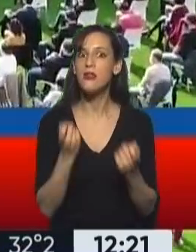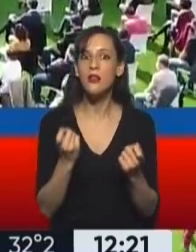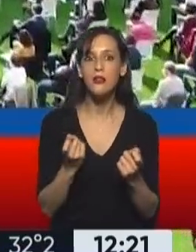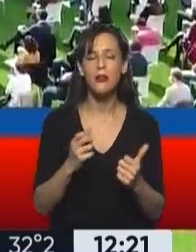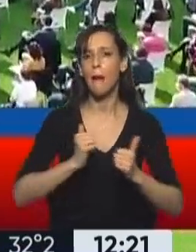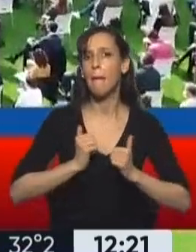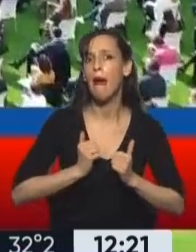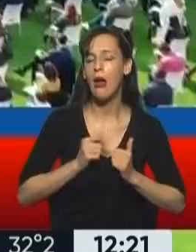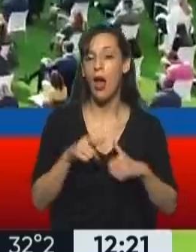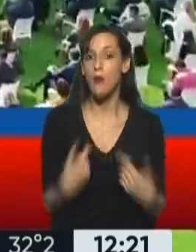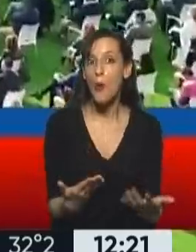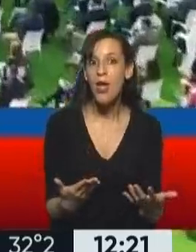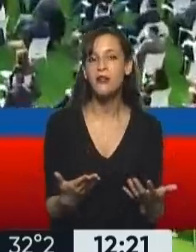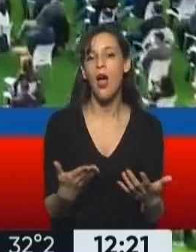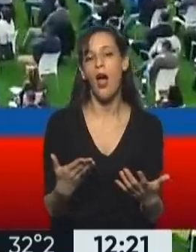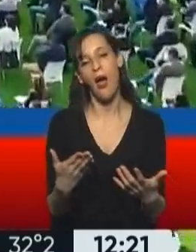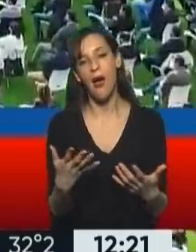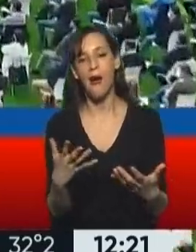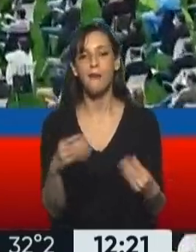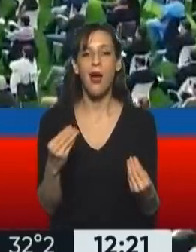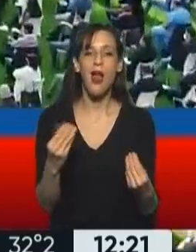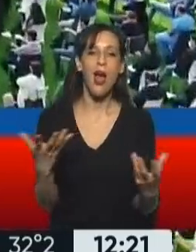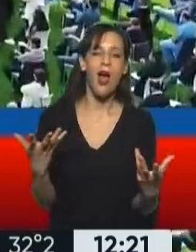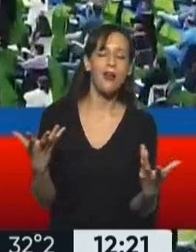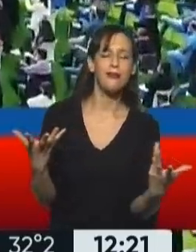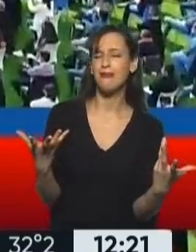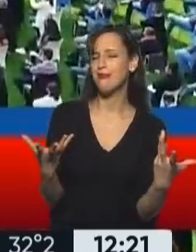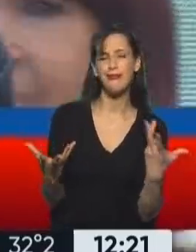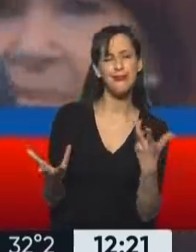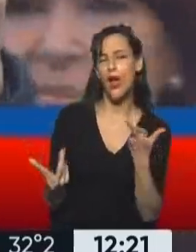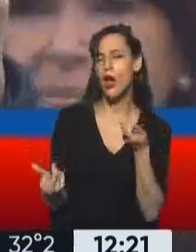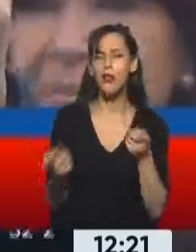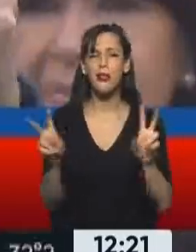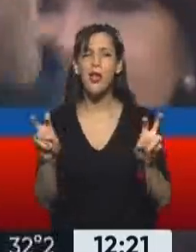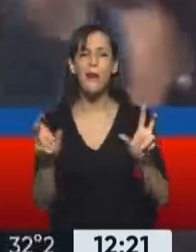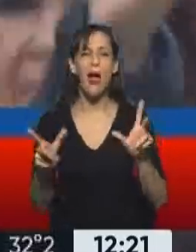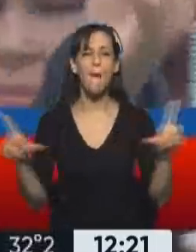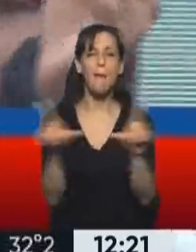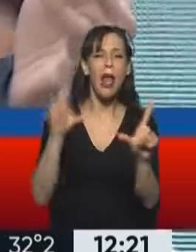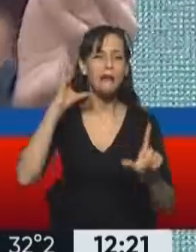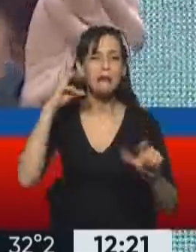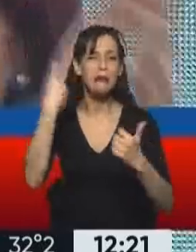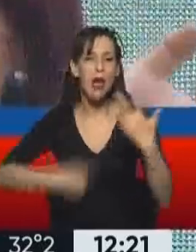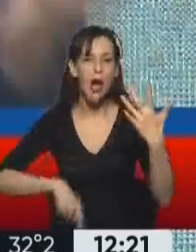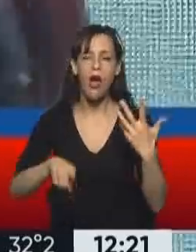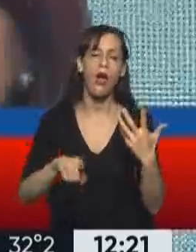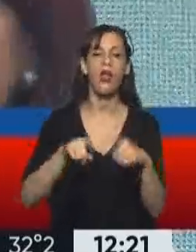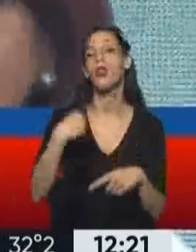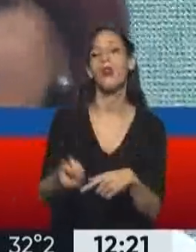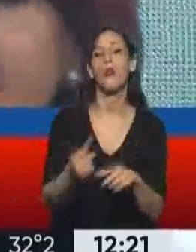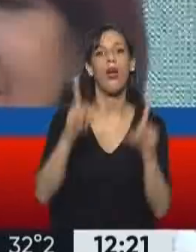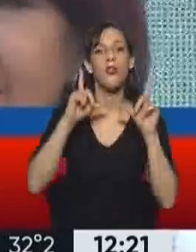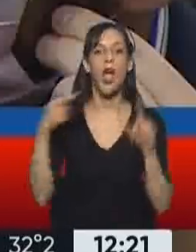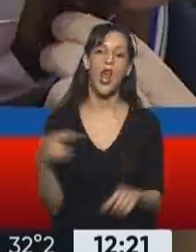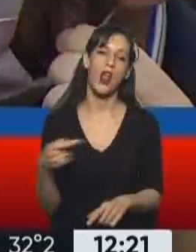menor para una miserable operación de prensa donde aparezca que quieren tratar algo que nosotros no queríamos y finalmente se